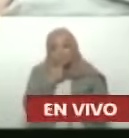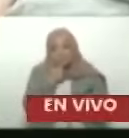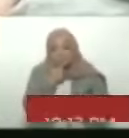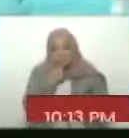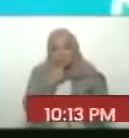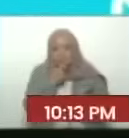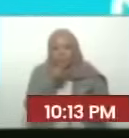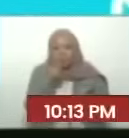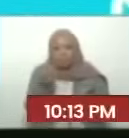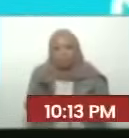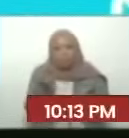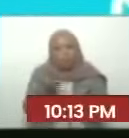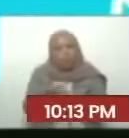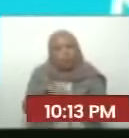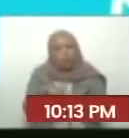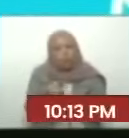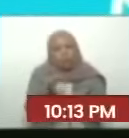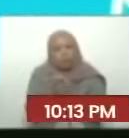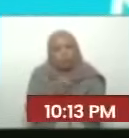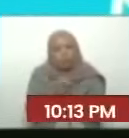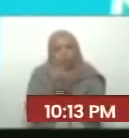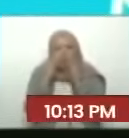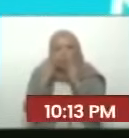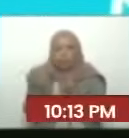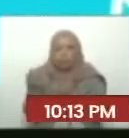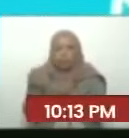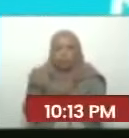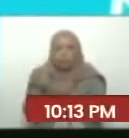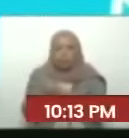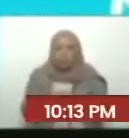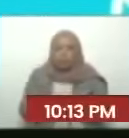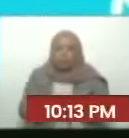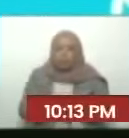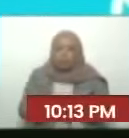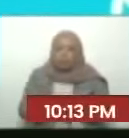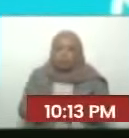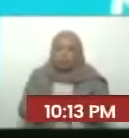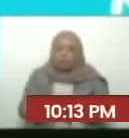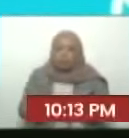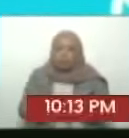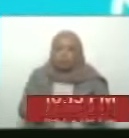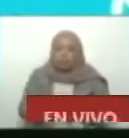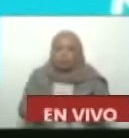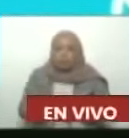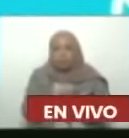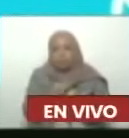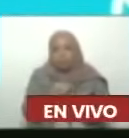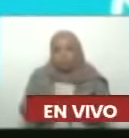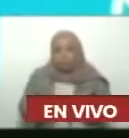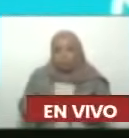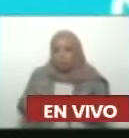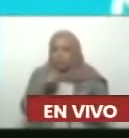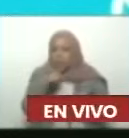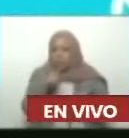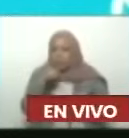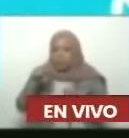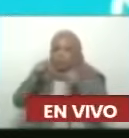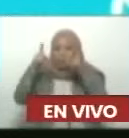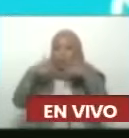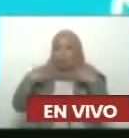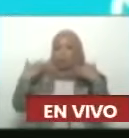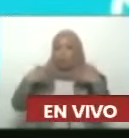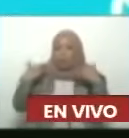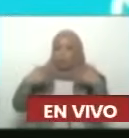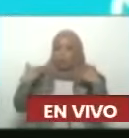chicos. ¿Qué me dice Anthony Paolo de Benedictis? Bueno, presidente, eso es una noticia que nos